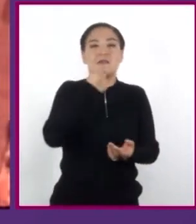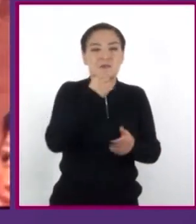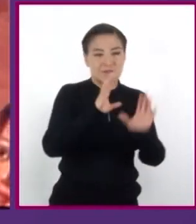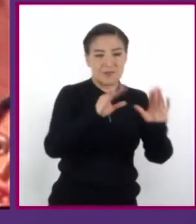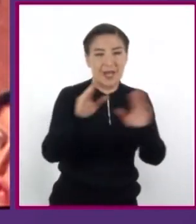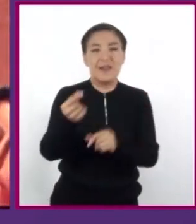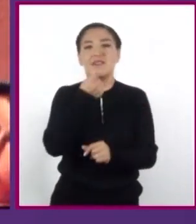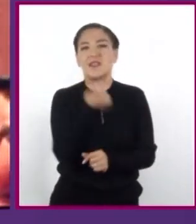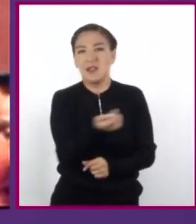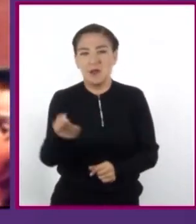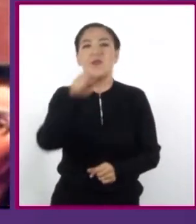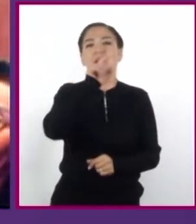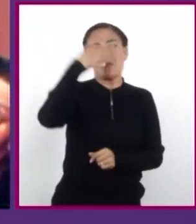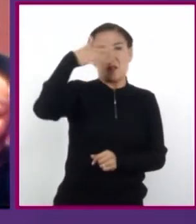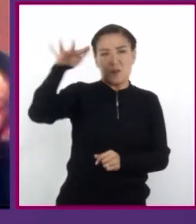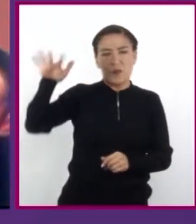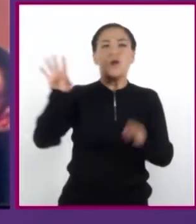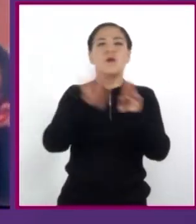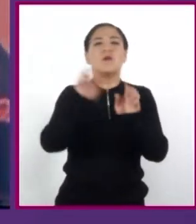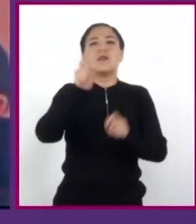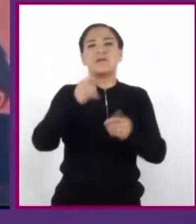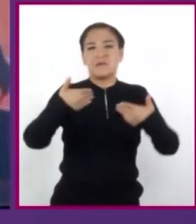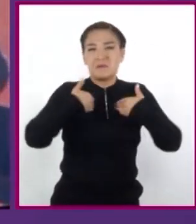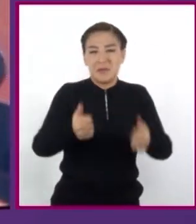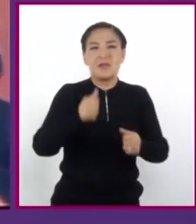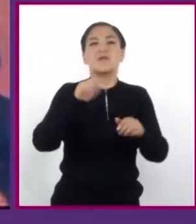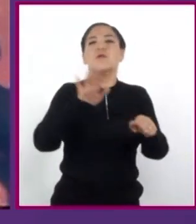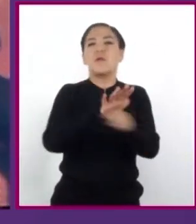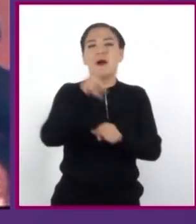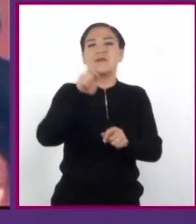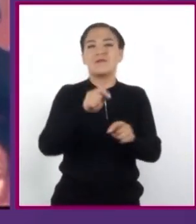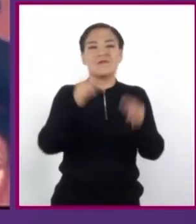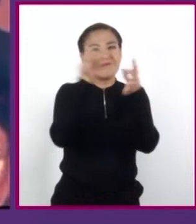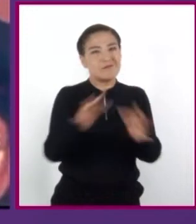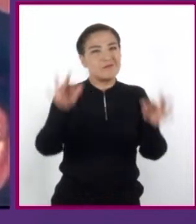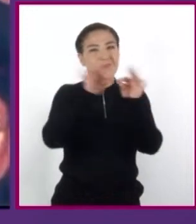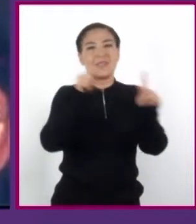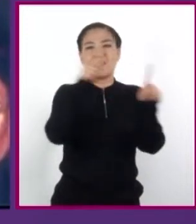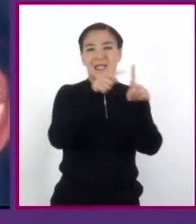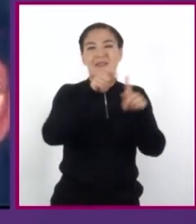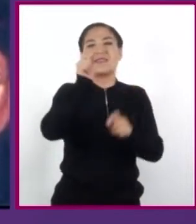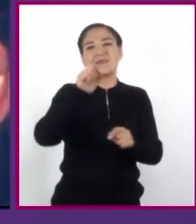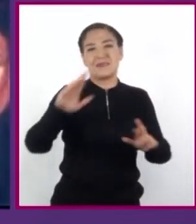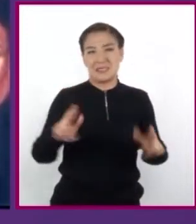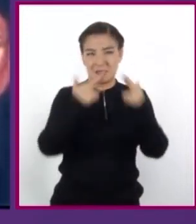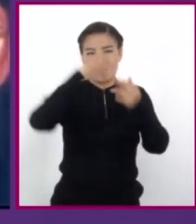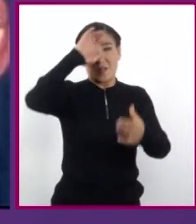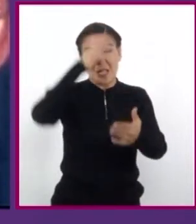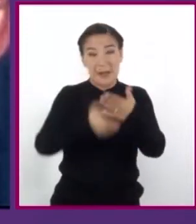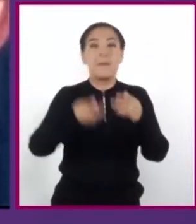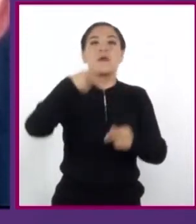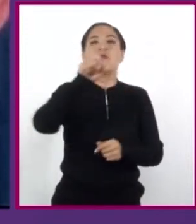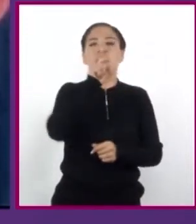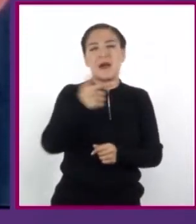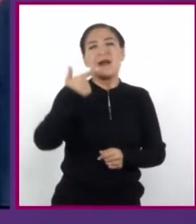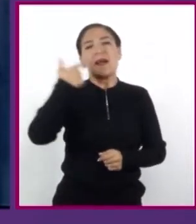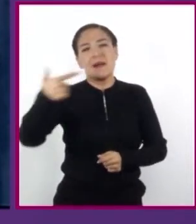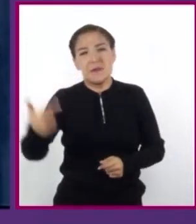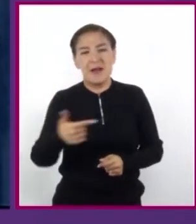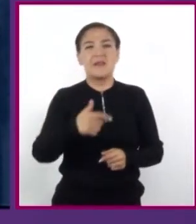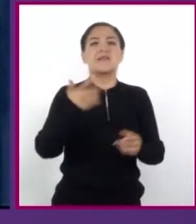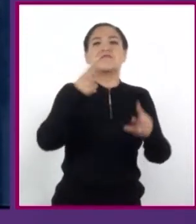adultos, que naturalmente comprendían las bases de la religión católica, pero también llegaba a incluir nociones de gramática,